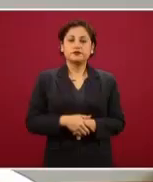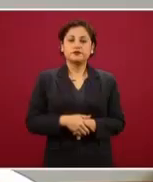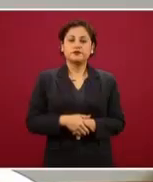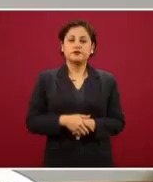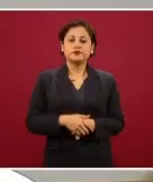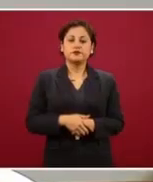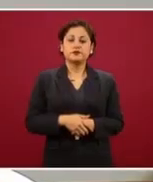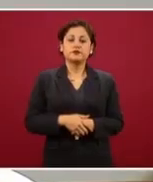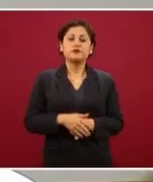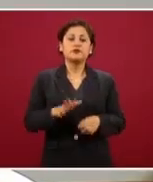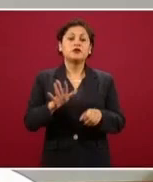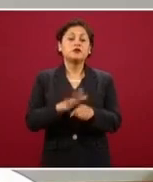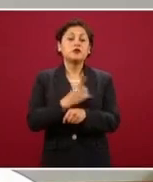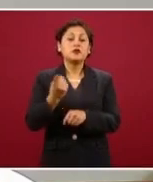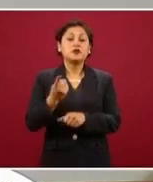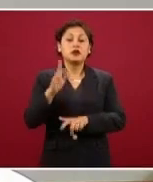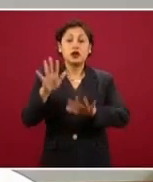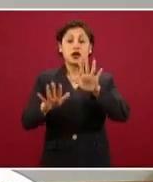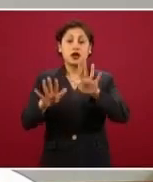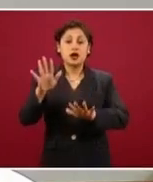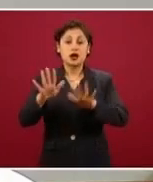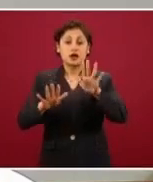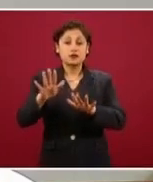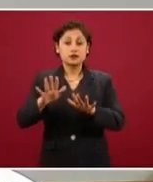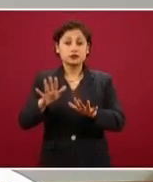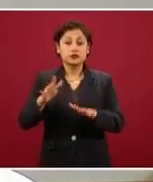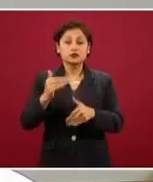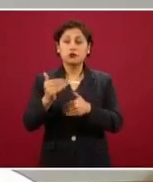que nos olvidamos pronto.